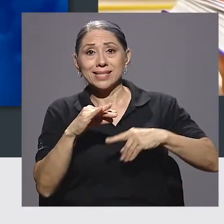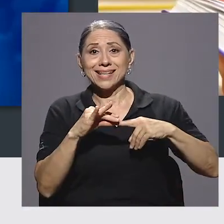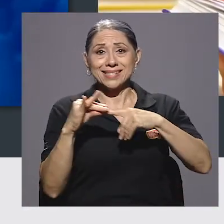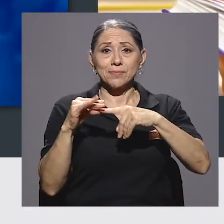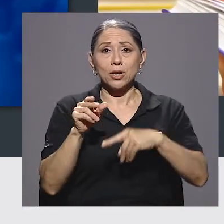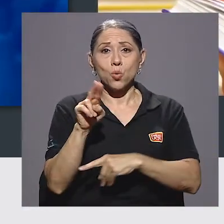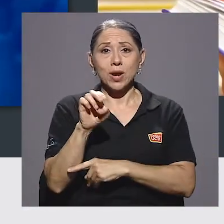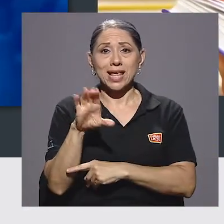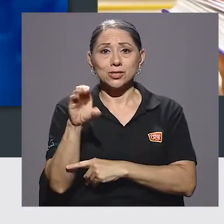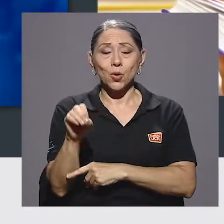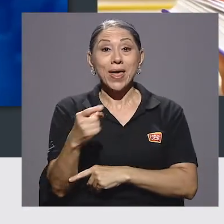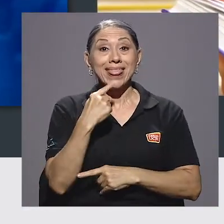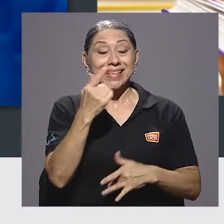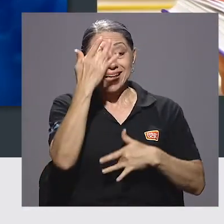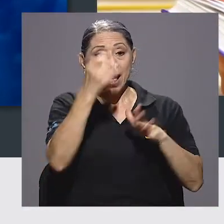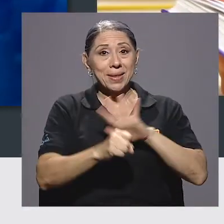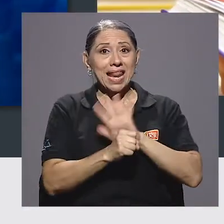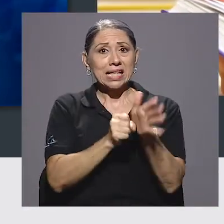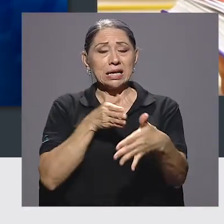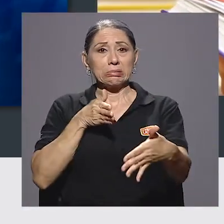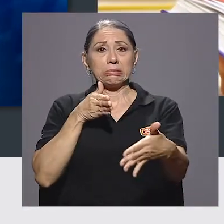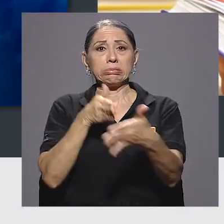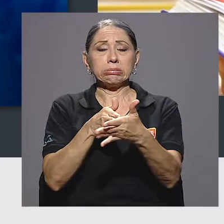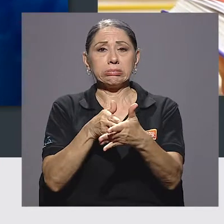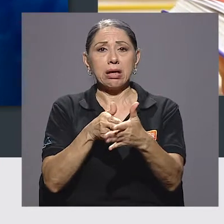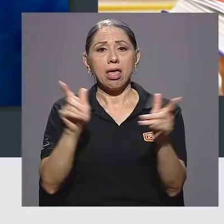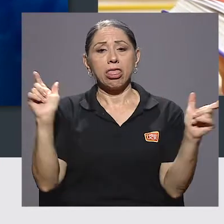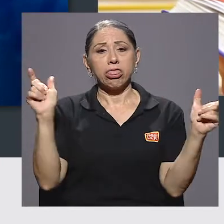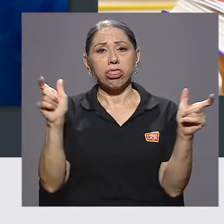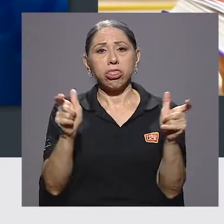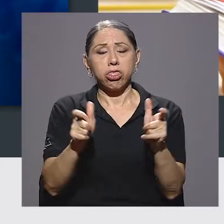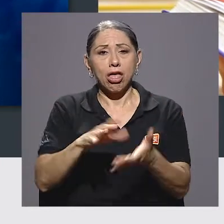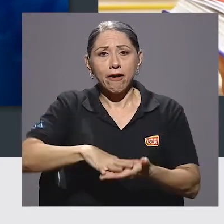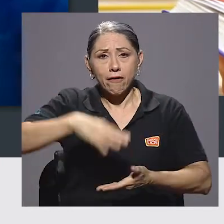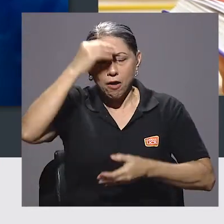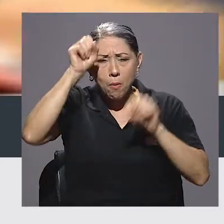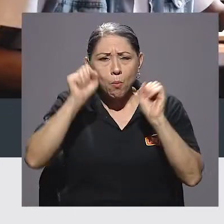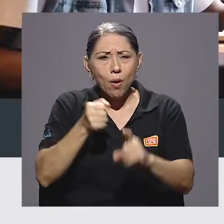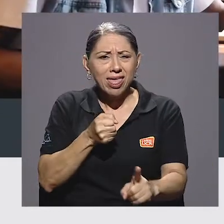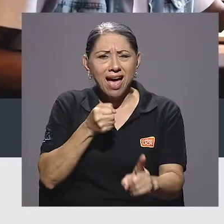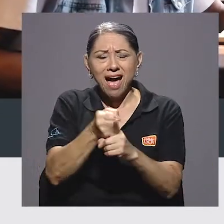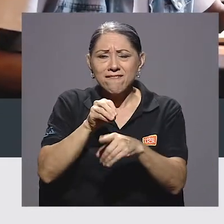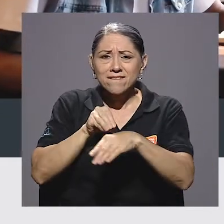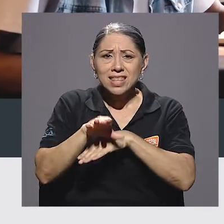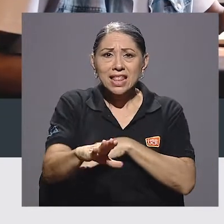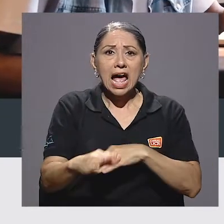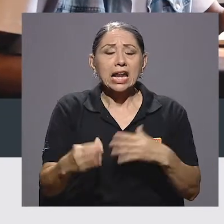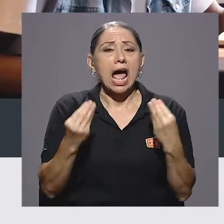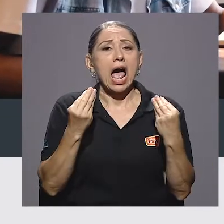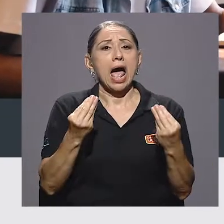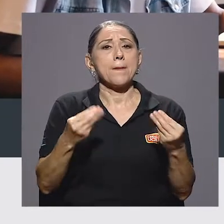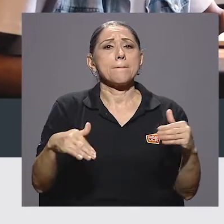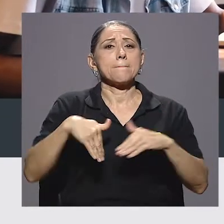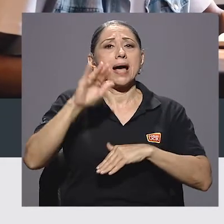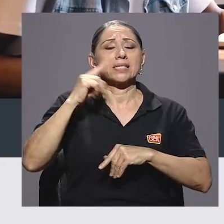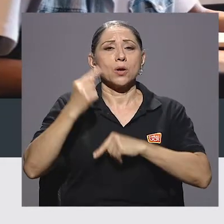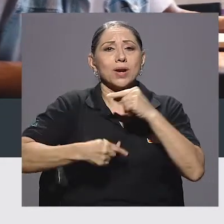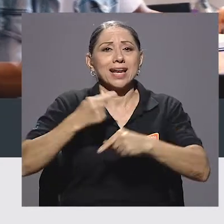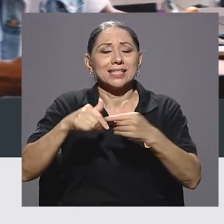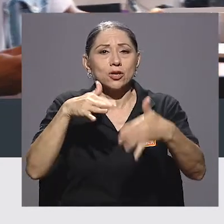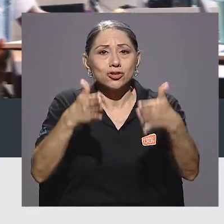UNESCO señalan que la epidemia amenaza con provocar un déficit de aprendizaje que podría afectar a más de una generación de